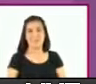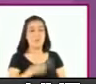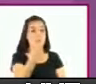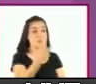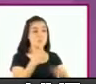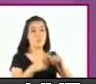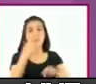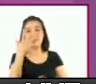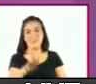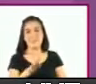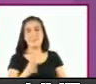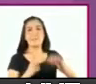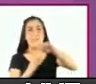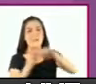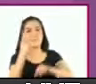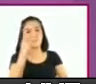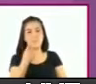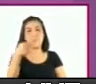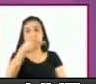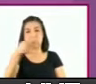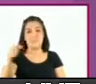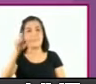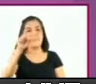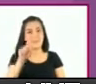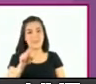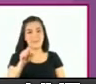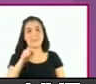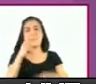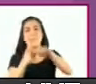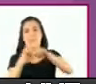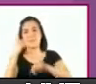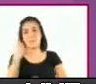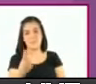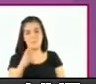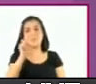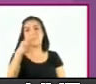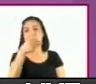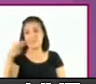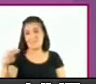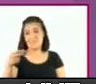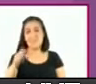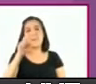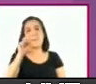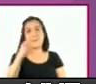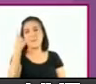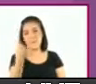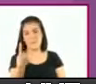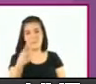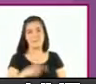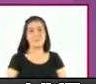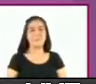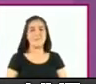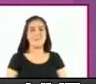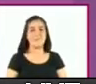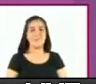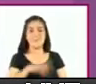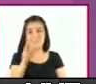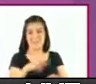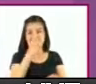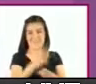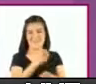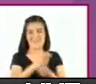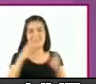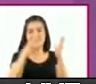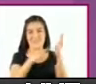por 10-1 es igual a 20-1, que es igual a 21. La segunda